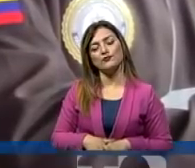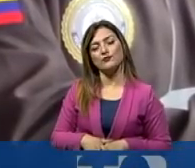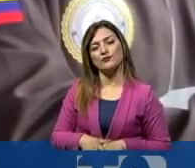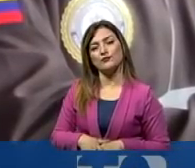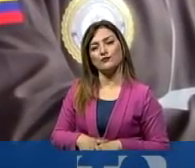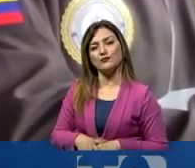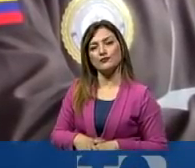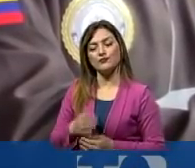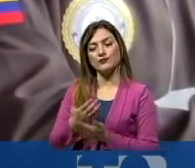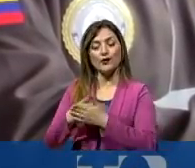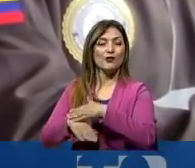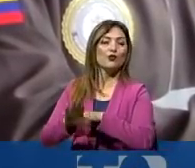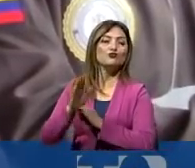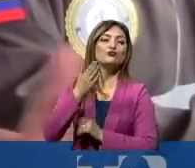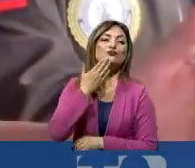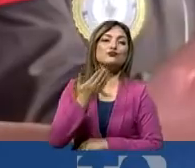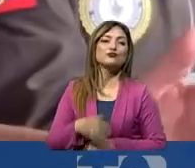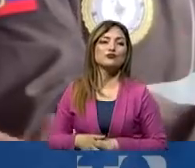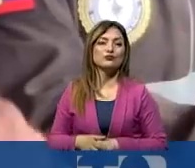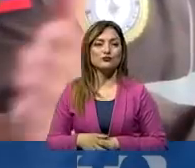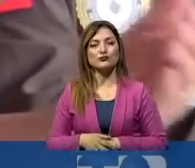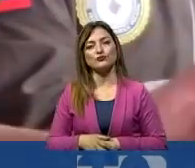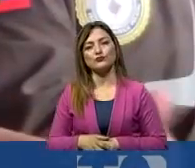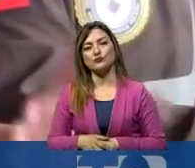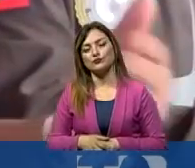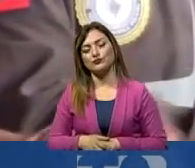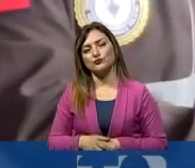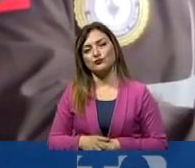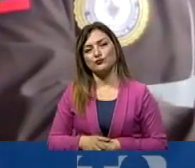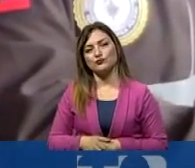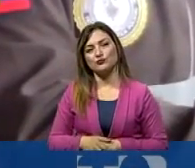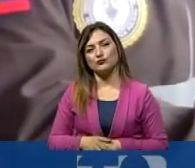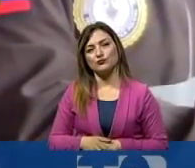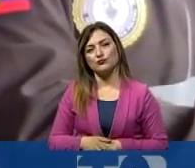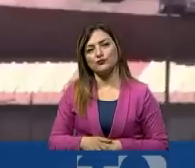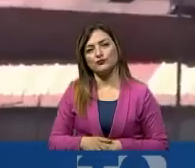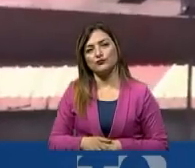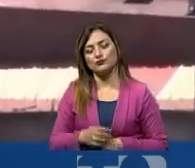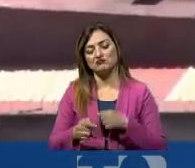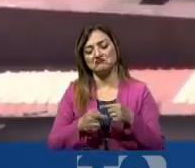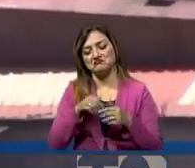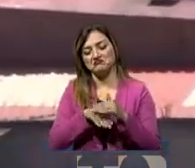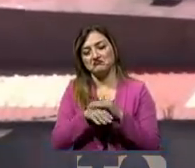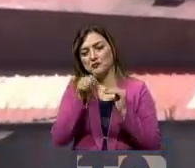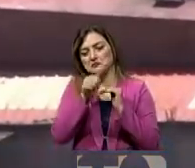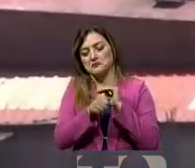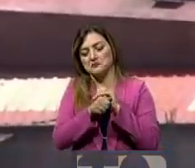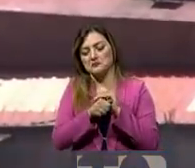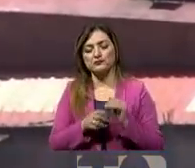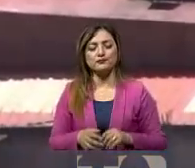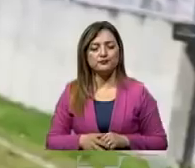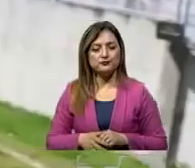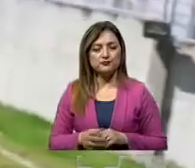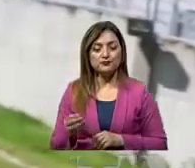los artefactos prohibidos al centro es justamente a través de maderos que se encuentran perfectamente encaletados. En todo caso, se anuncian